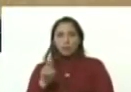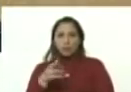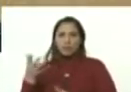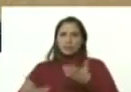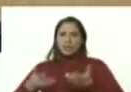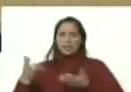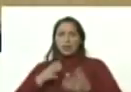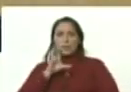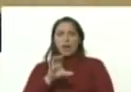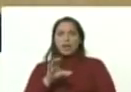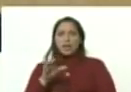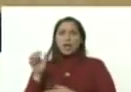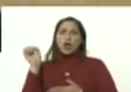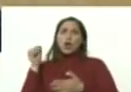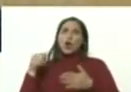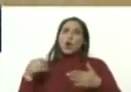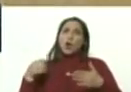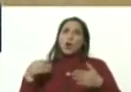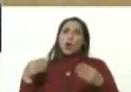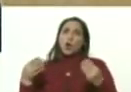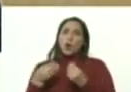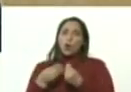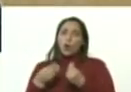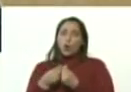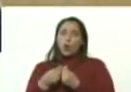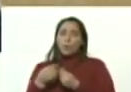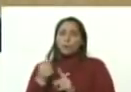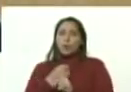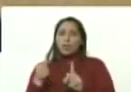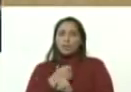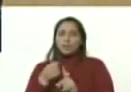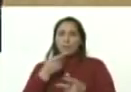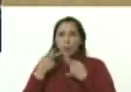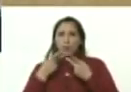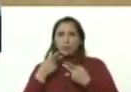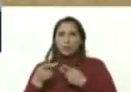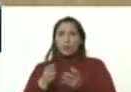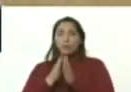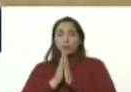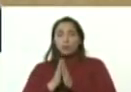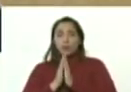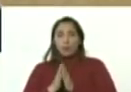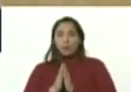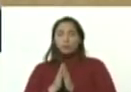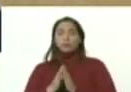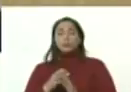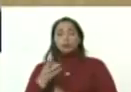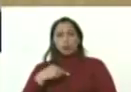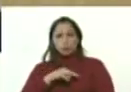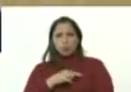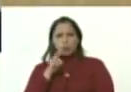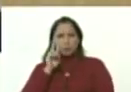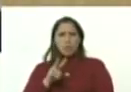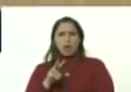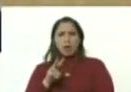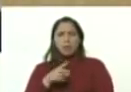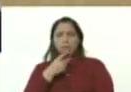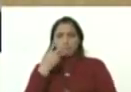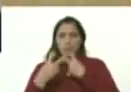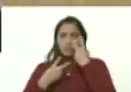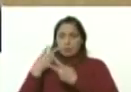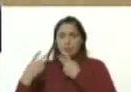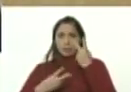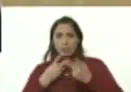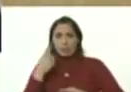política. Entonces nosotros aspiramos que, tras su visita y la visita de su equipo, la expresidenta y